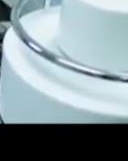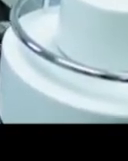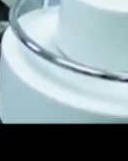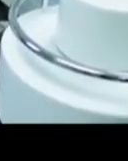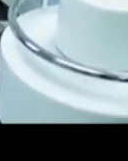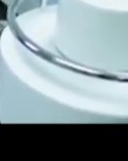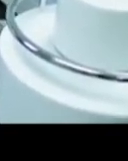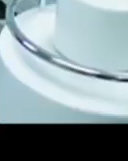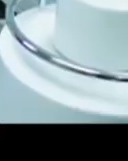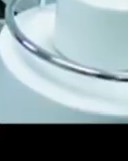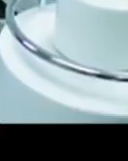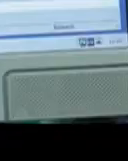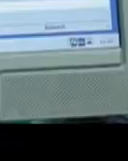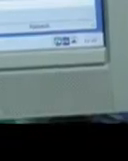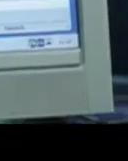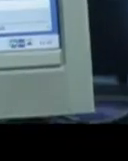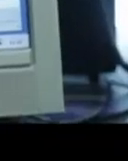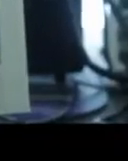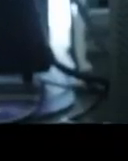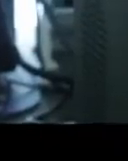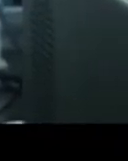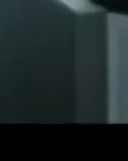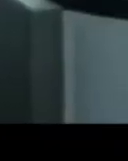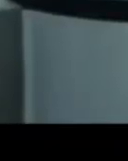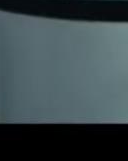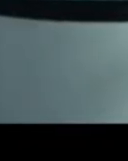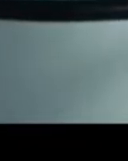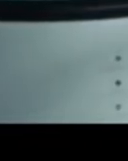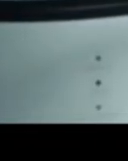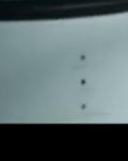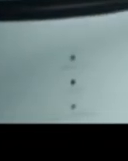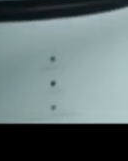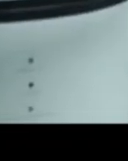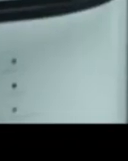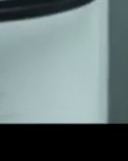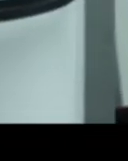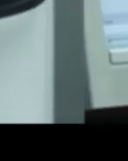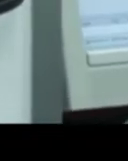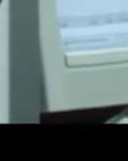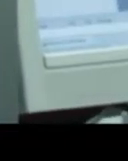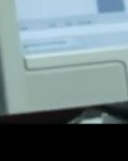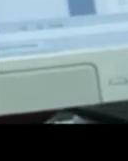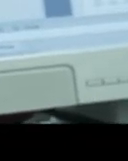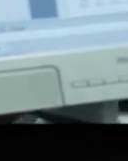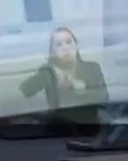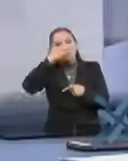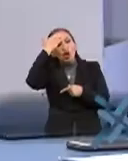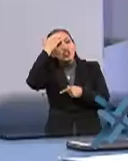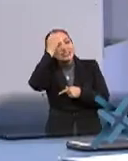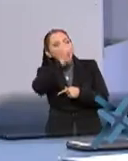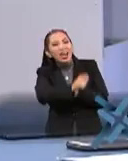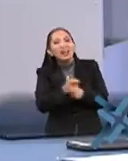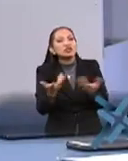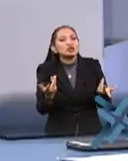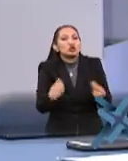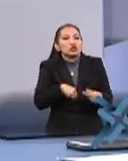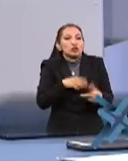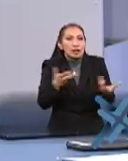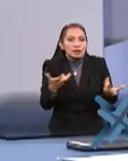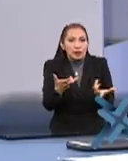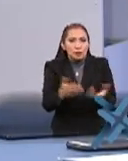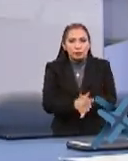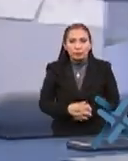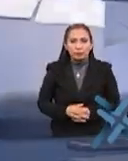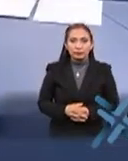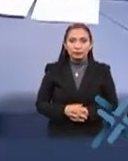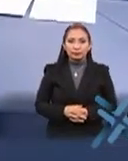historias, y además pues las videonotas que vamos a estar generando de manera periódica para que pues también la gente se entere de lo que estamos difundiendo a través de